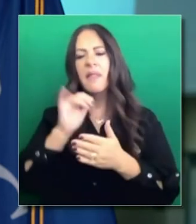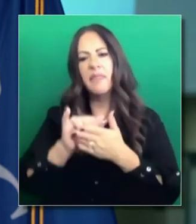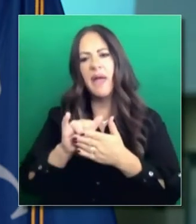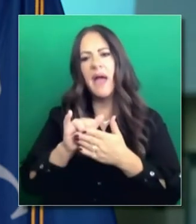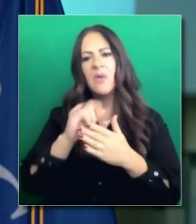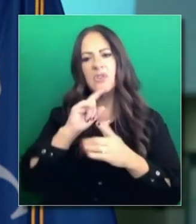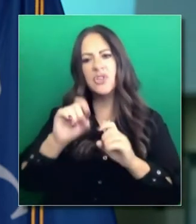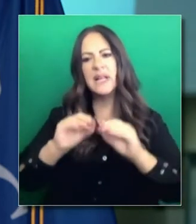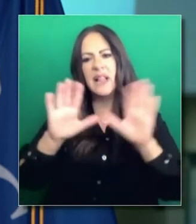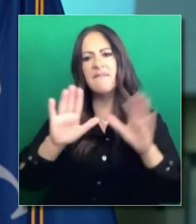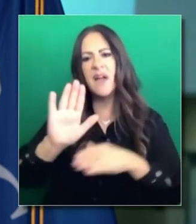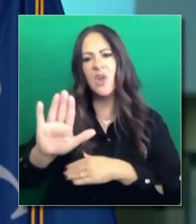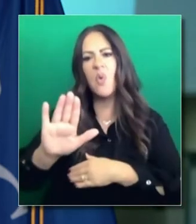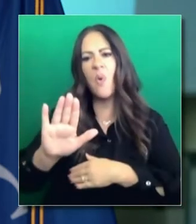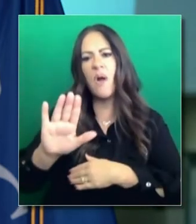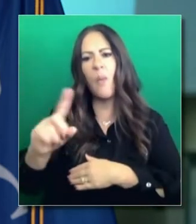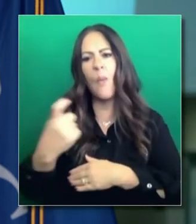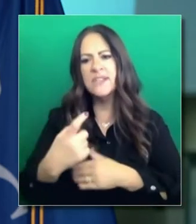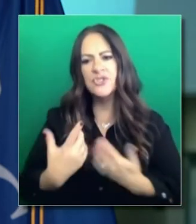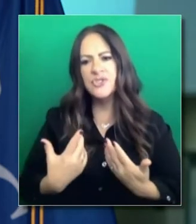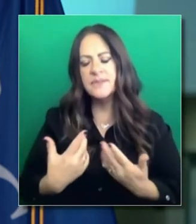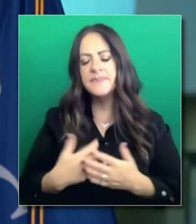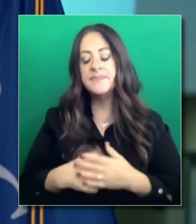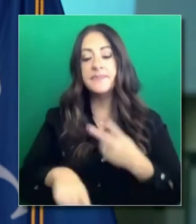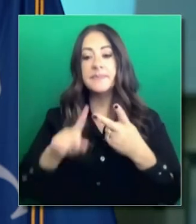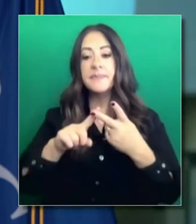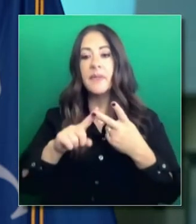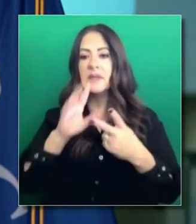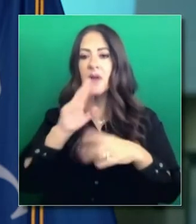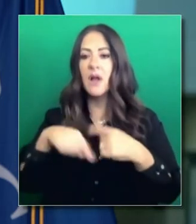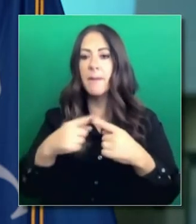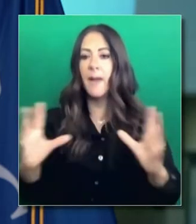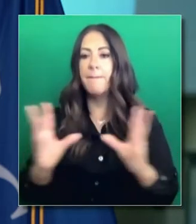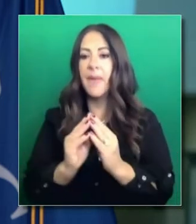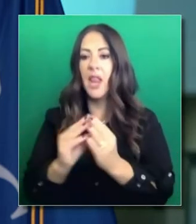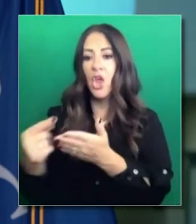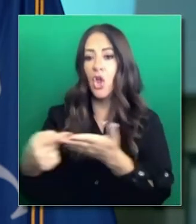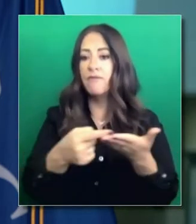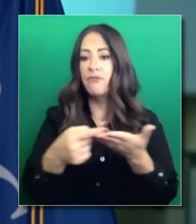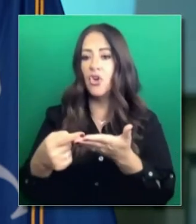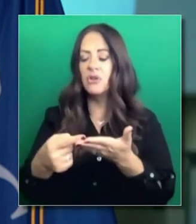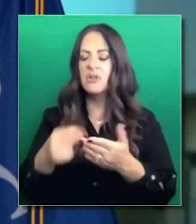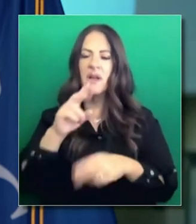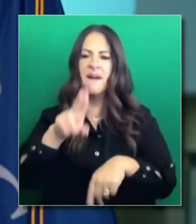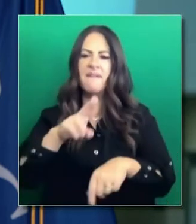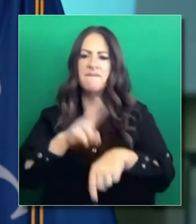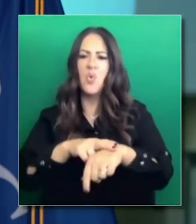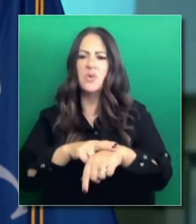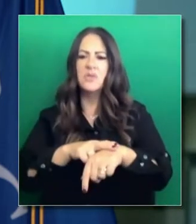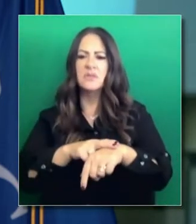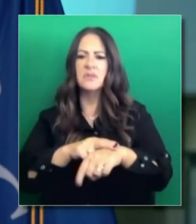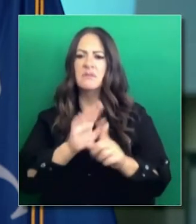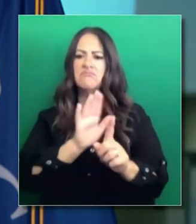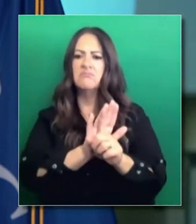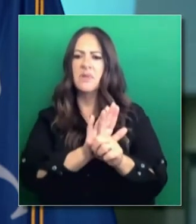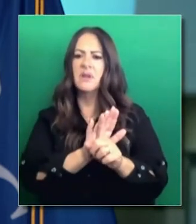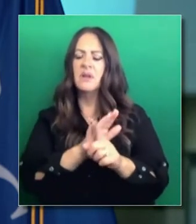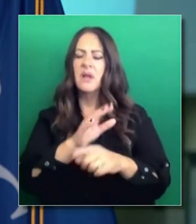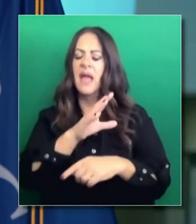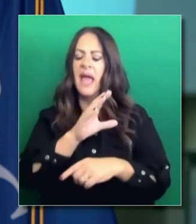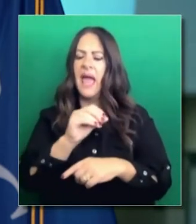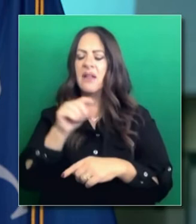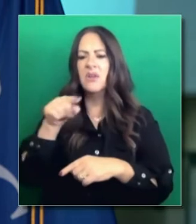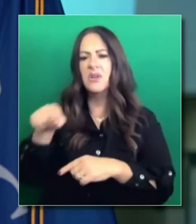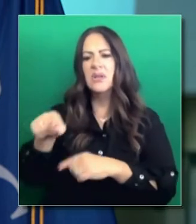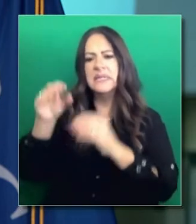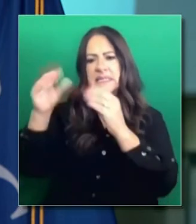y esa interrogante sobre el reunirse y conferir es un principio. Es un principio fundamental que los